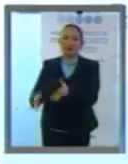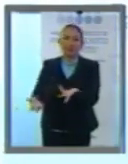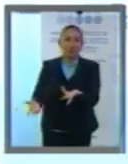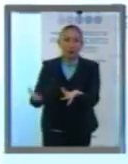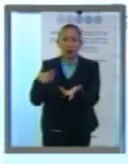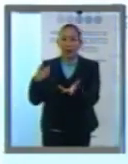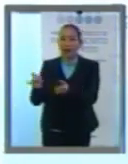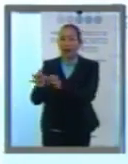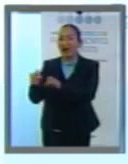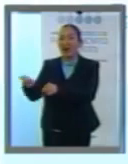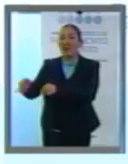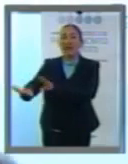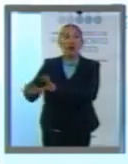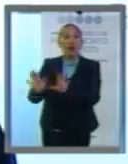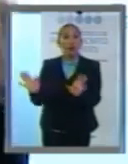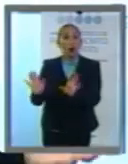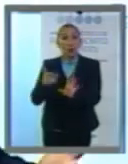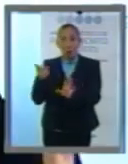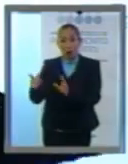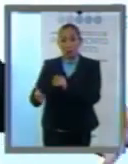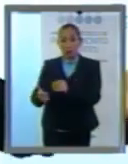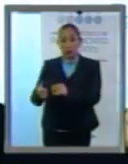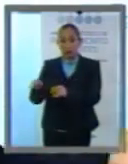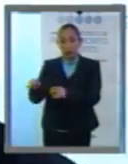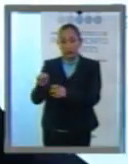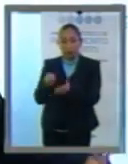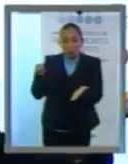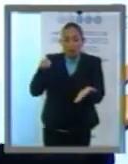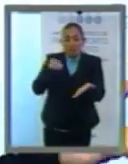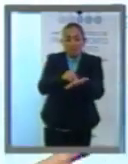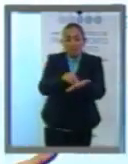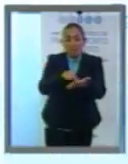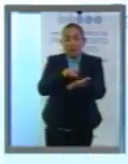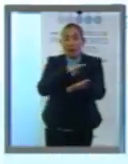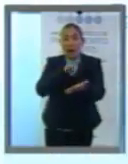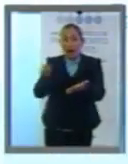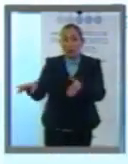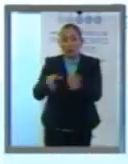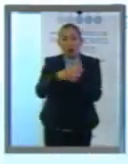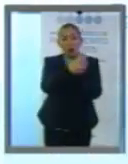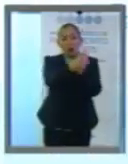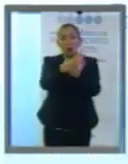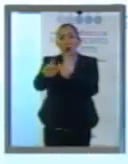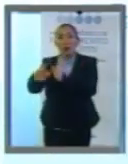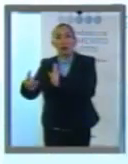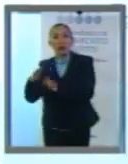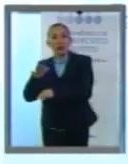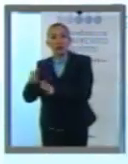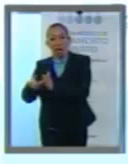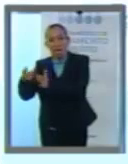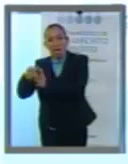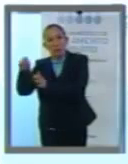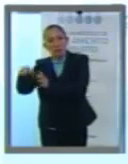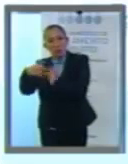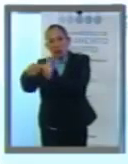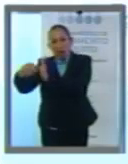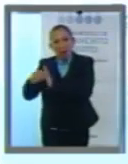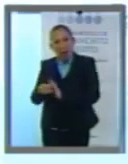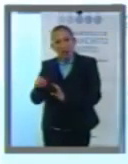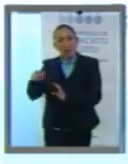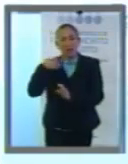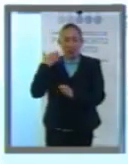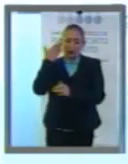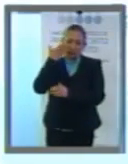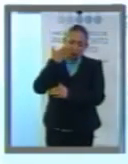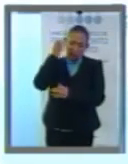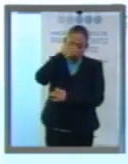como una causa, sino más bien como un agravante al hecho de que existan estos actos de corrupción, y si se estudia pensando pues